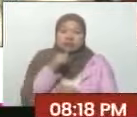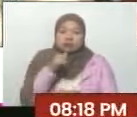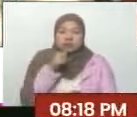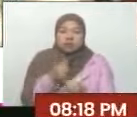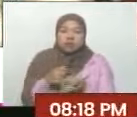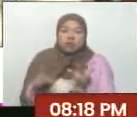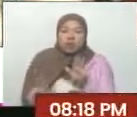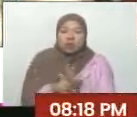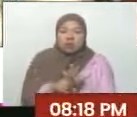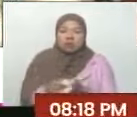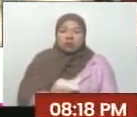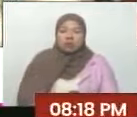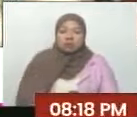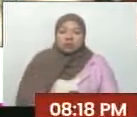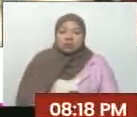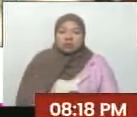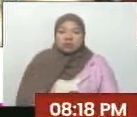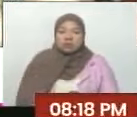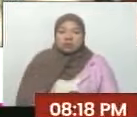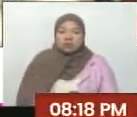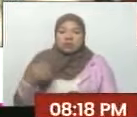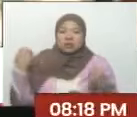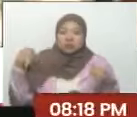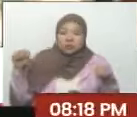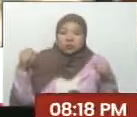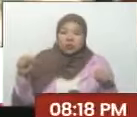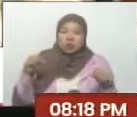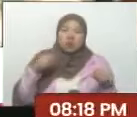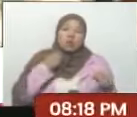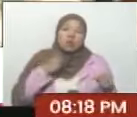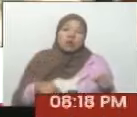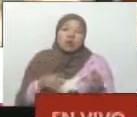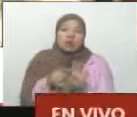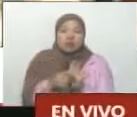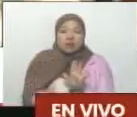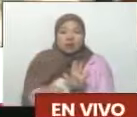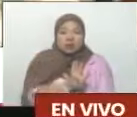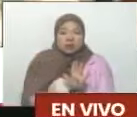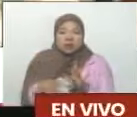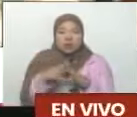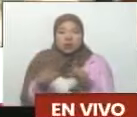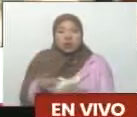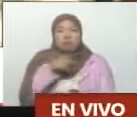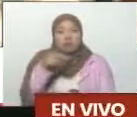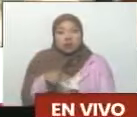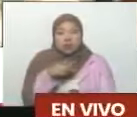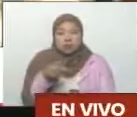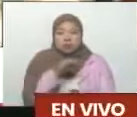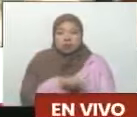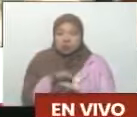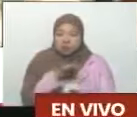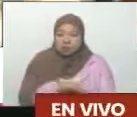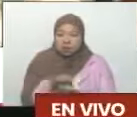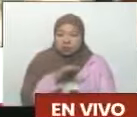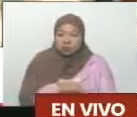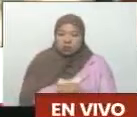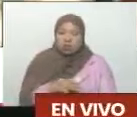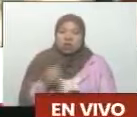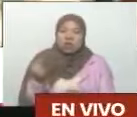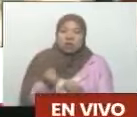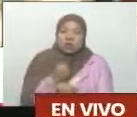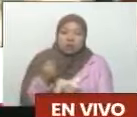ley más fascista, destructora de los derechos políticos, sociales,